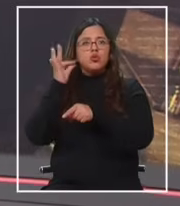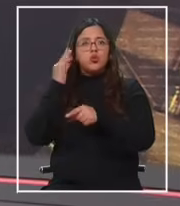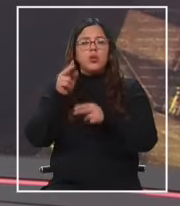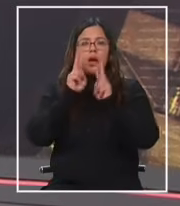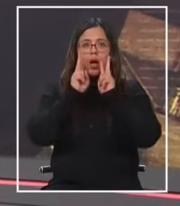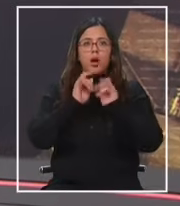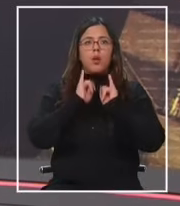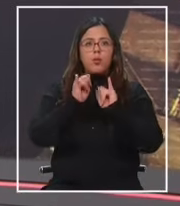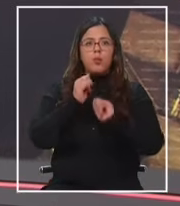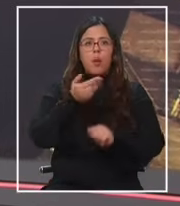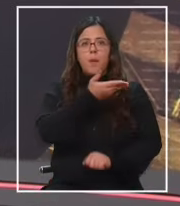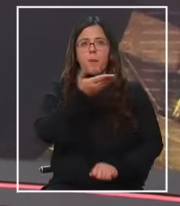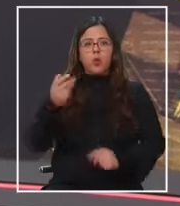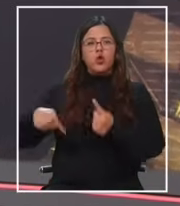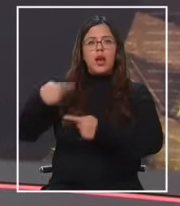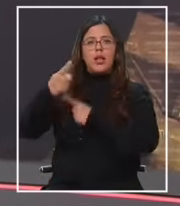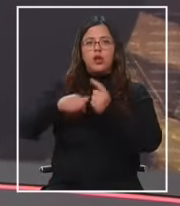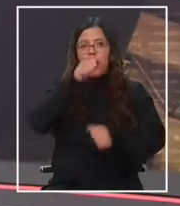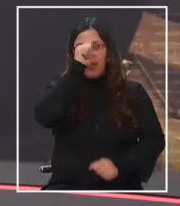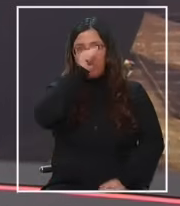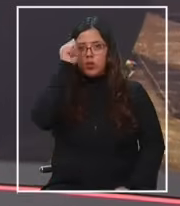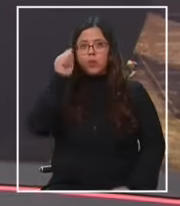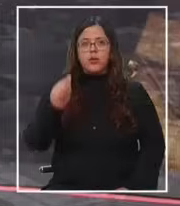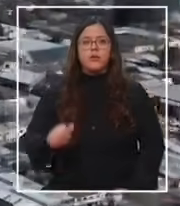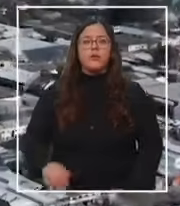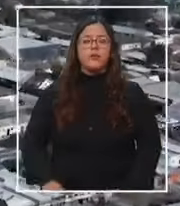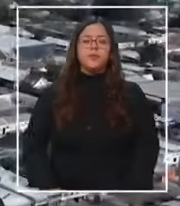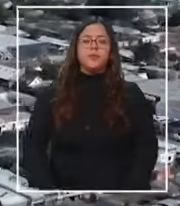Claudia Rojas con esta Crónica del Domingo.